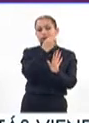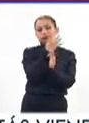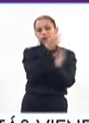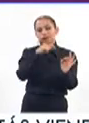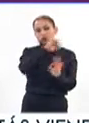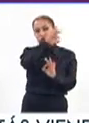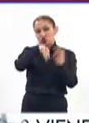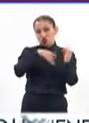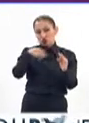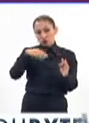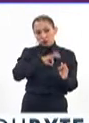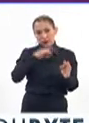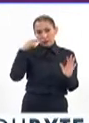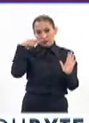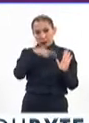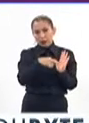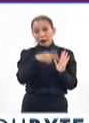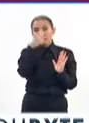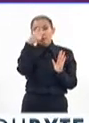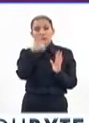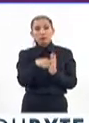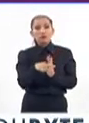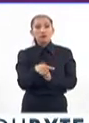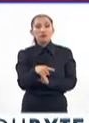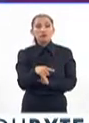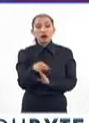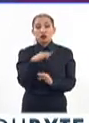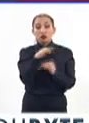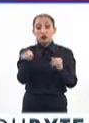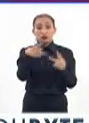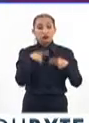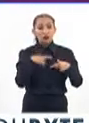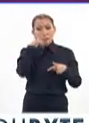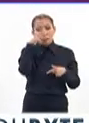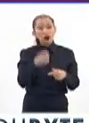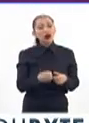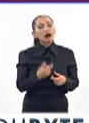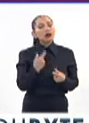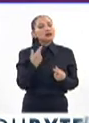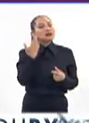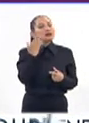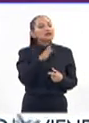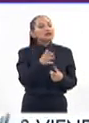van a transparentar para que todos los mexicanos sepan